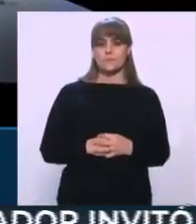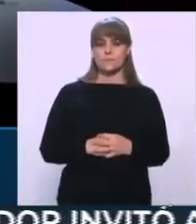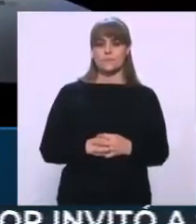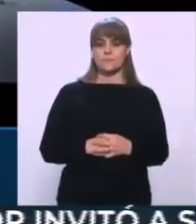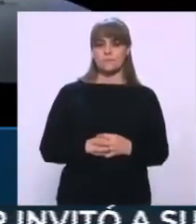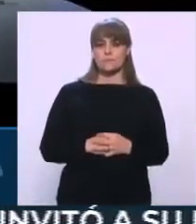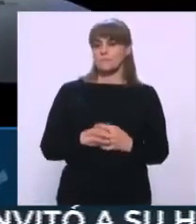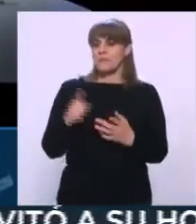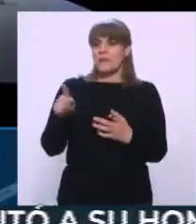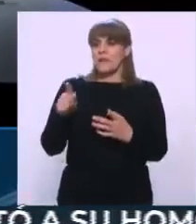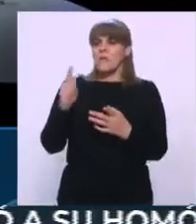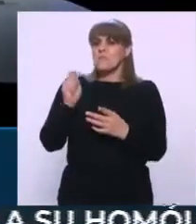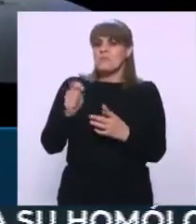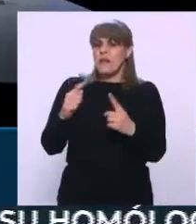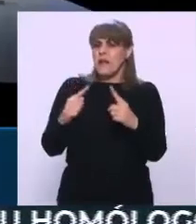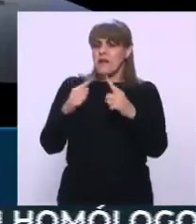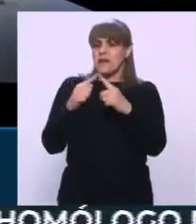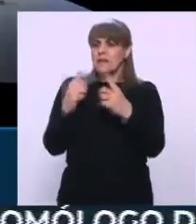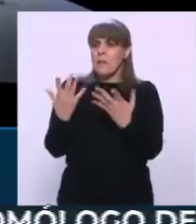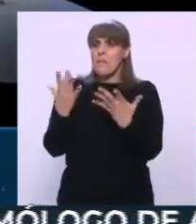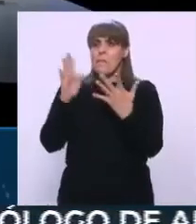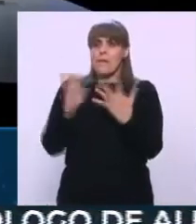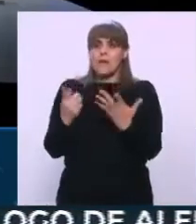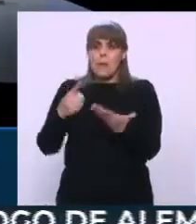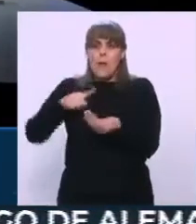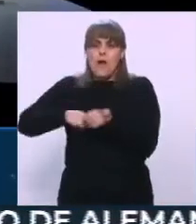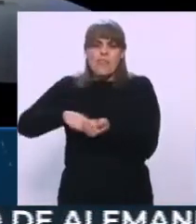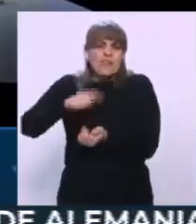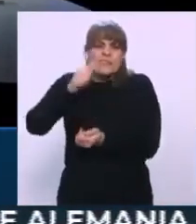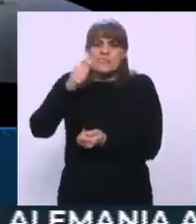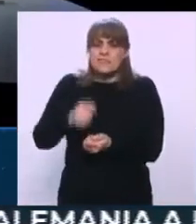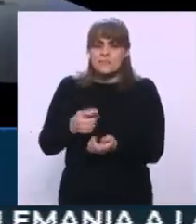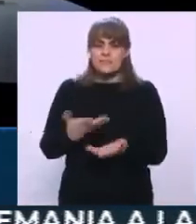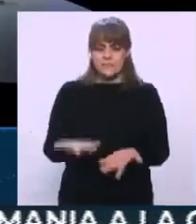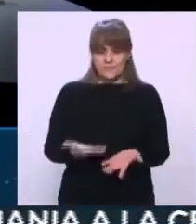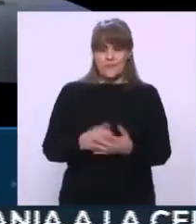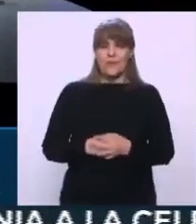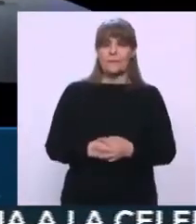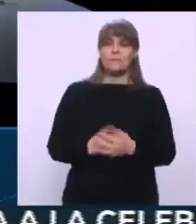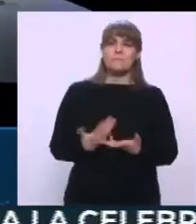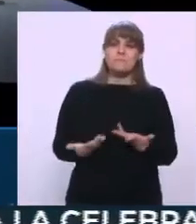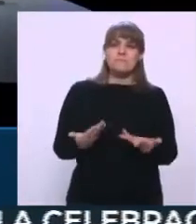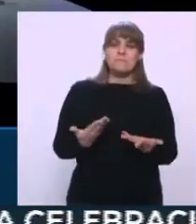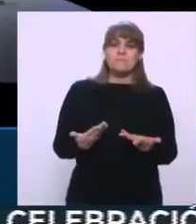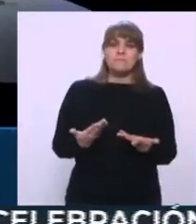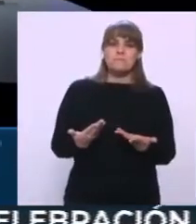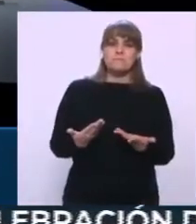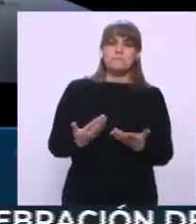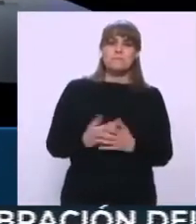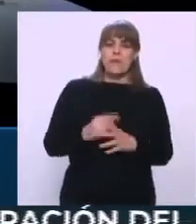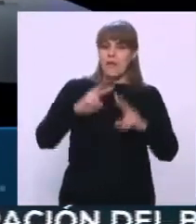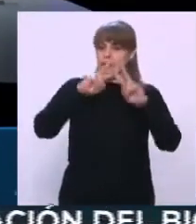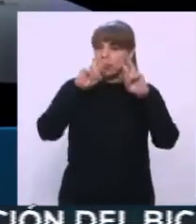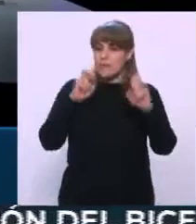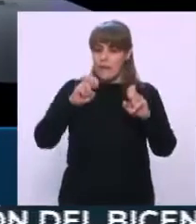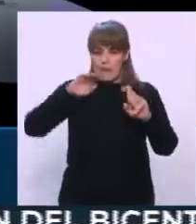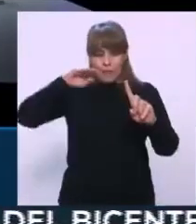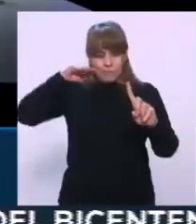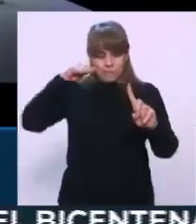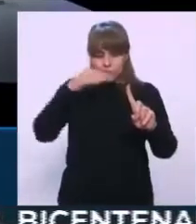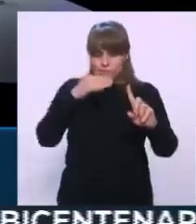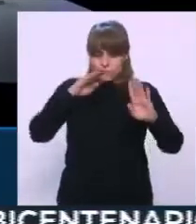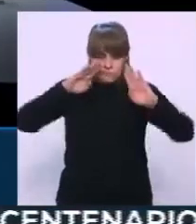¿Frente a qué estaríamos ahí? No, mira, digamos, focalizando el tema de